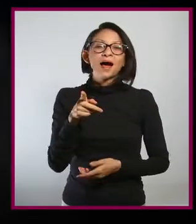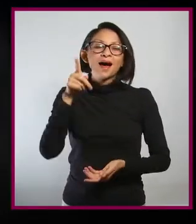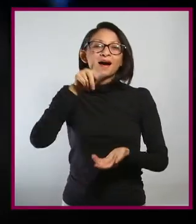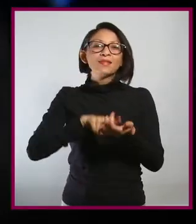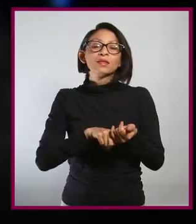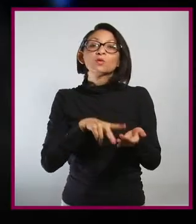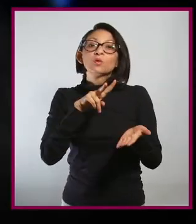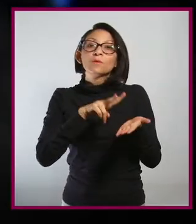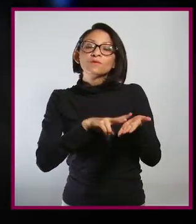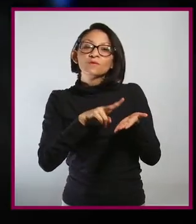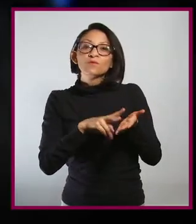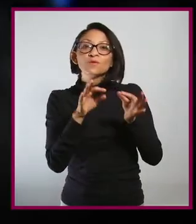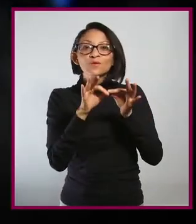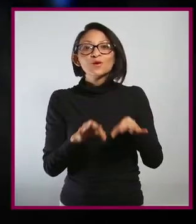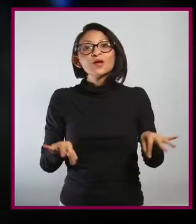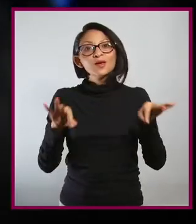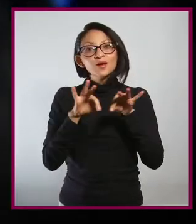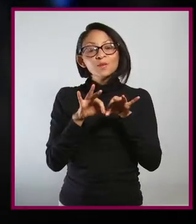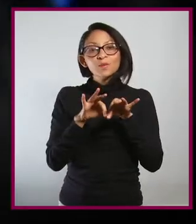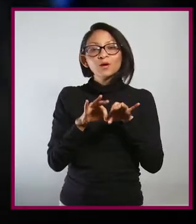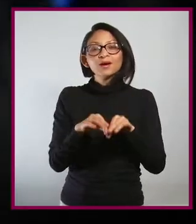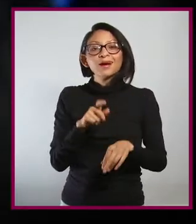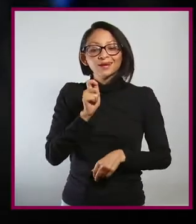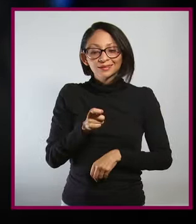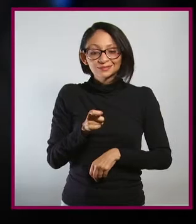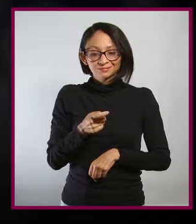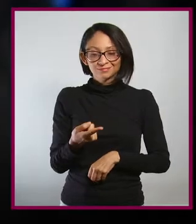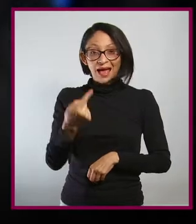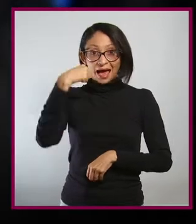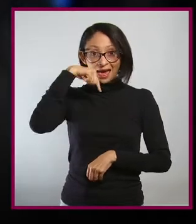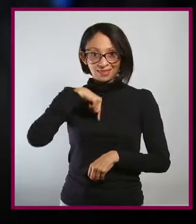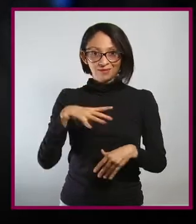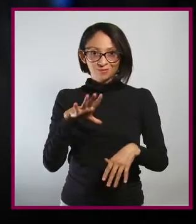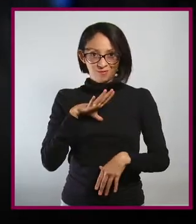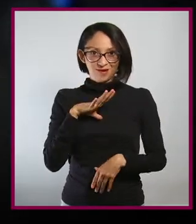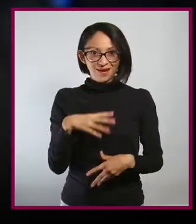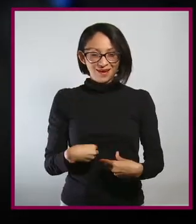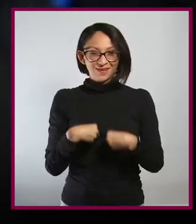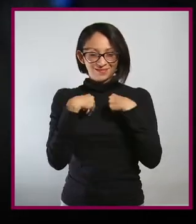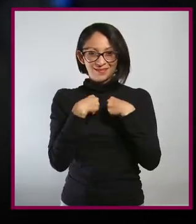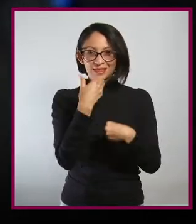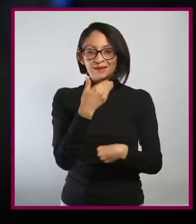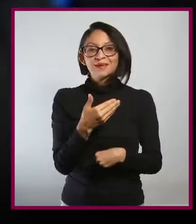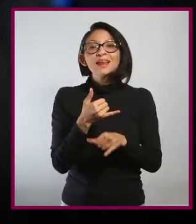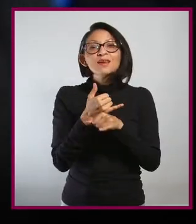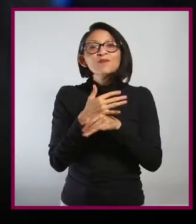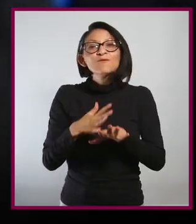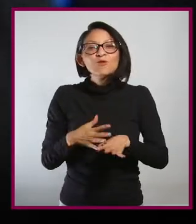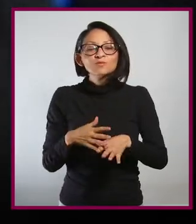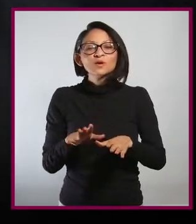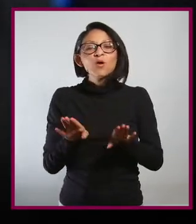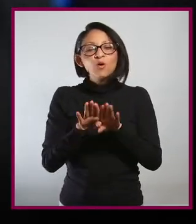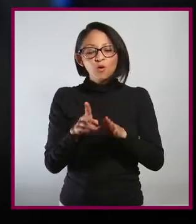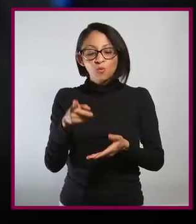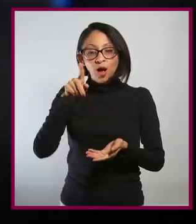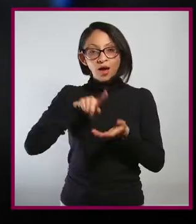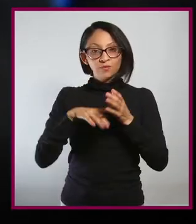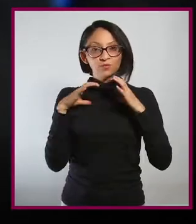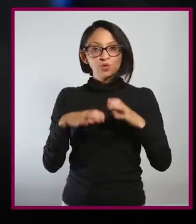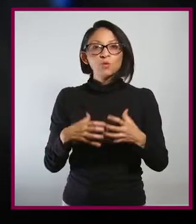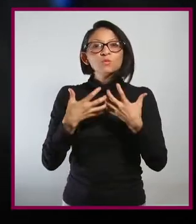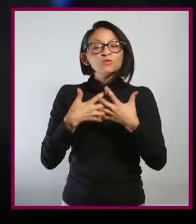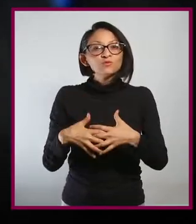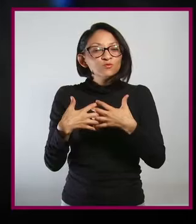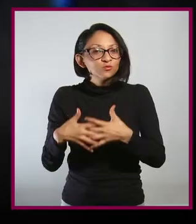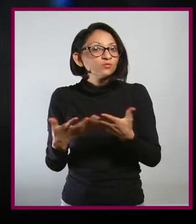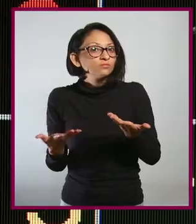en valores que indican nada más y nada menos que estamos vivos. Como les decía, dan información sobre el funcionamiento de